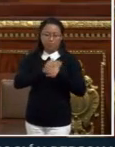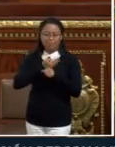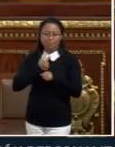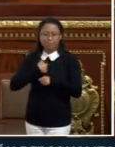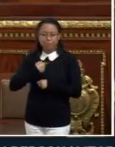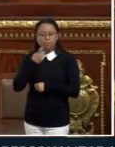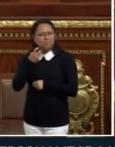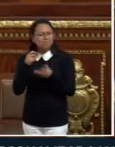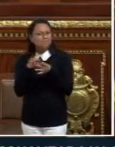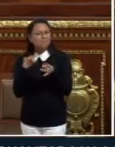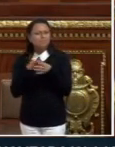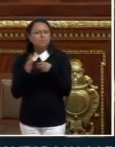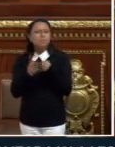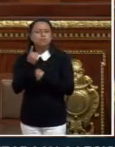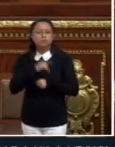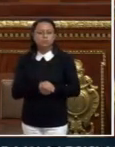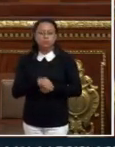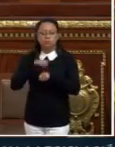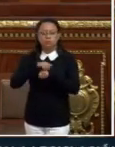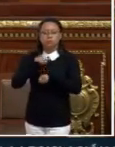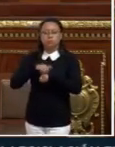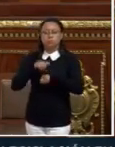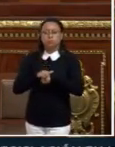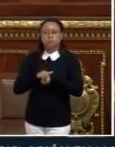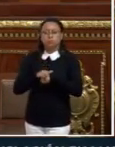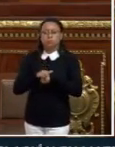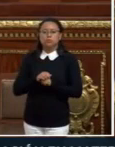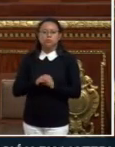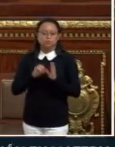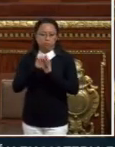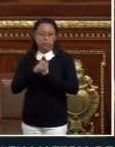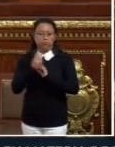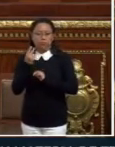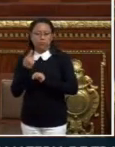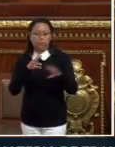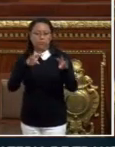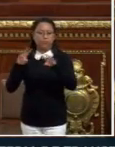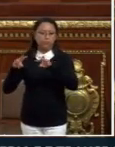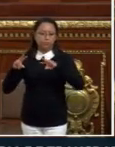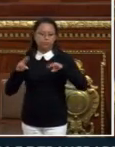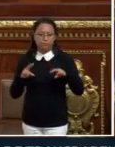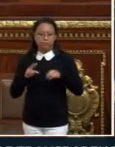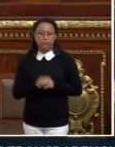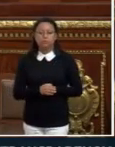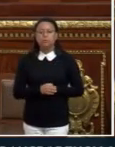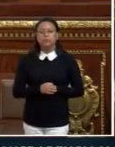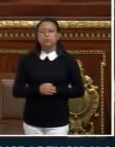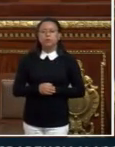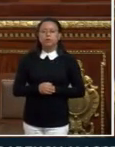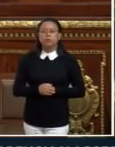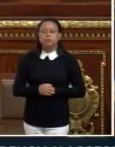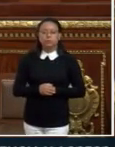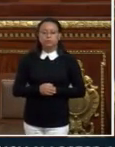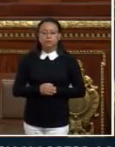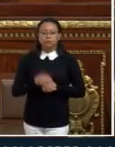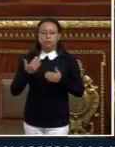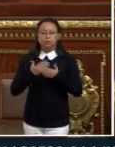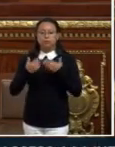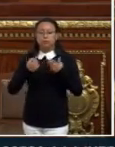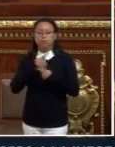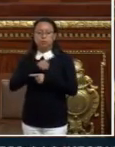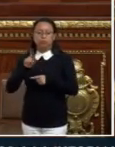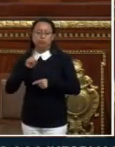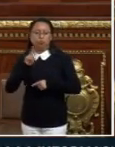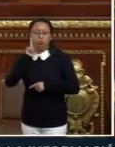que se presentan cada día 25 sobre la estrategia de la alerta de género decretada por la jefa de gobierno en 2019, pues se van viendo